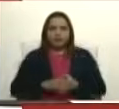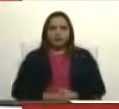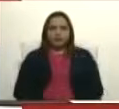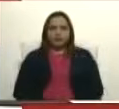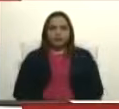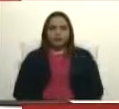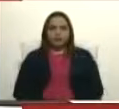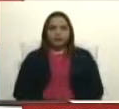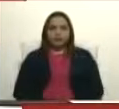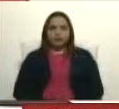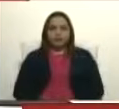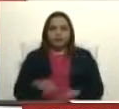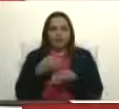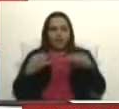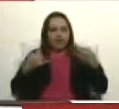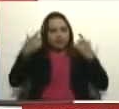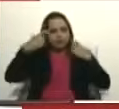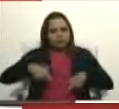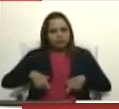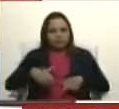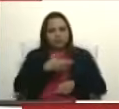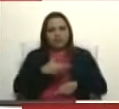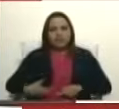la enorme grandeza del comandante Hugo Chávez.